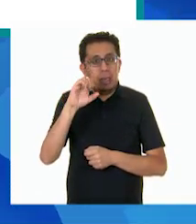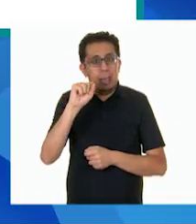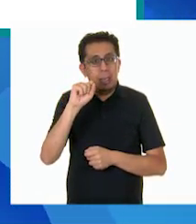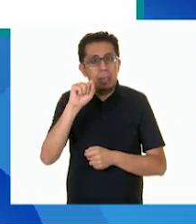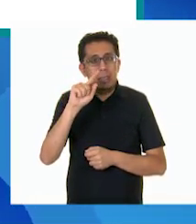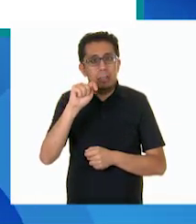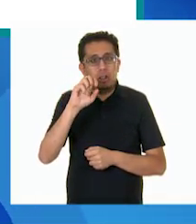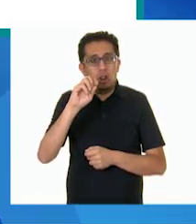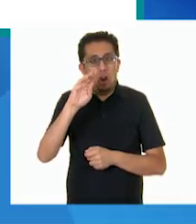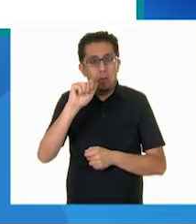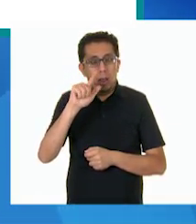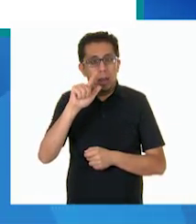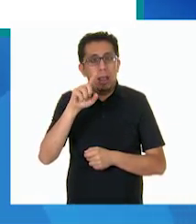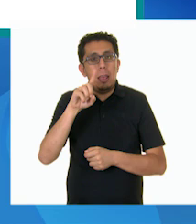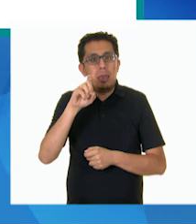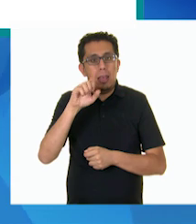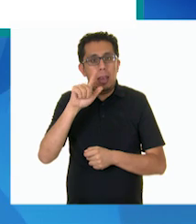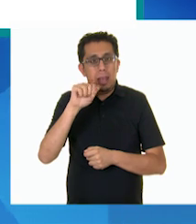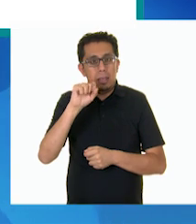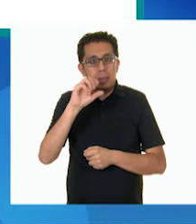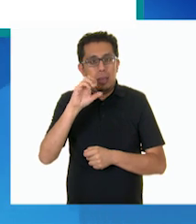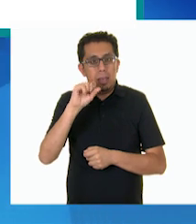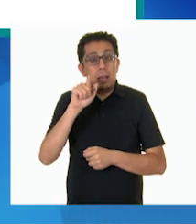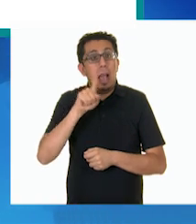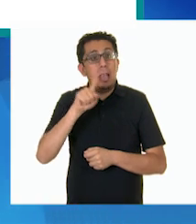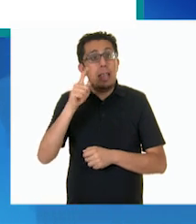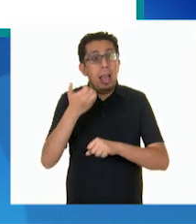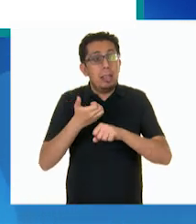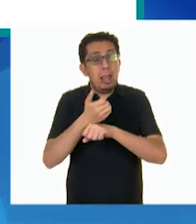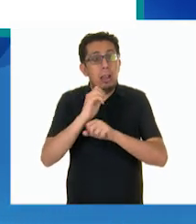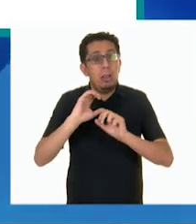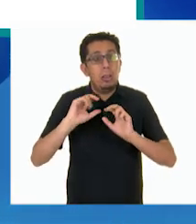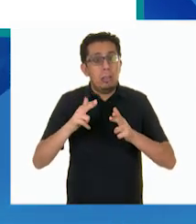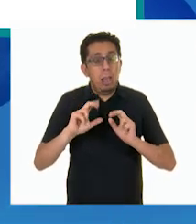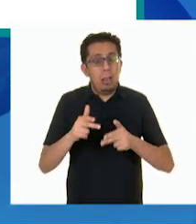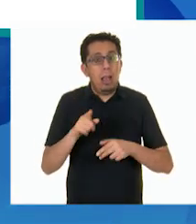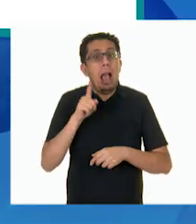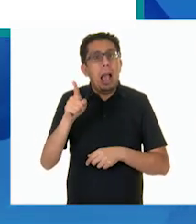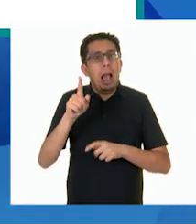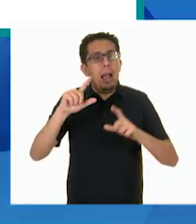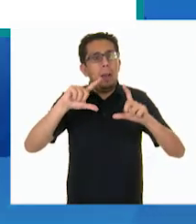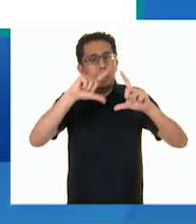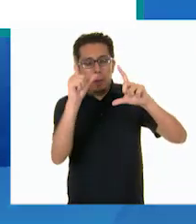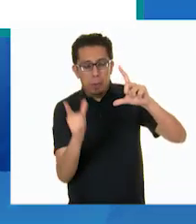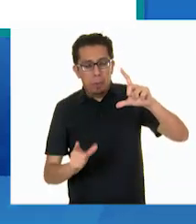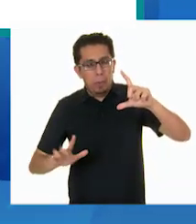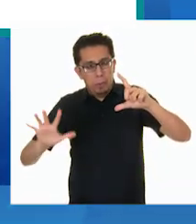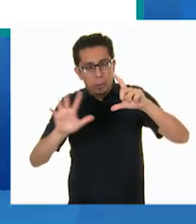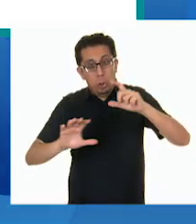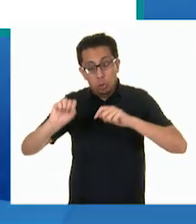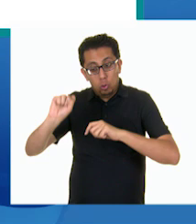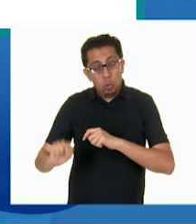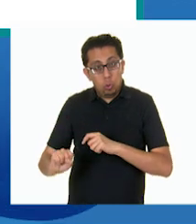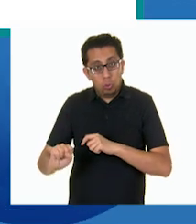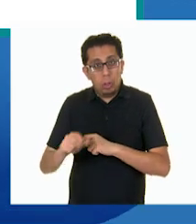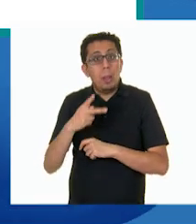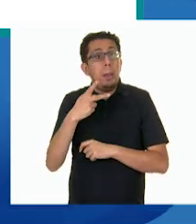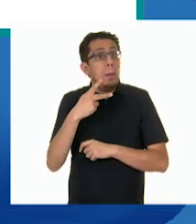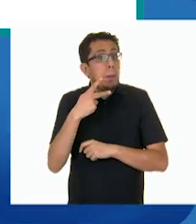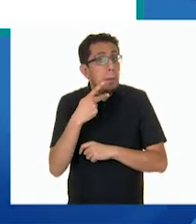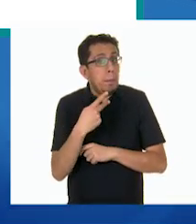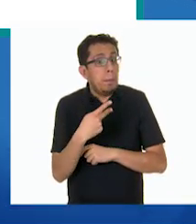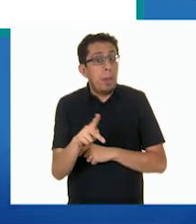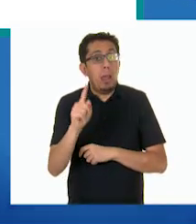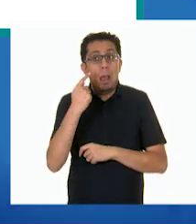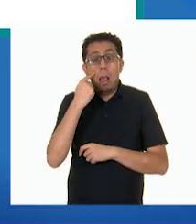en Chiapas. San Cristóbal de las Casas, en Chiapas. ¡Ay, esto es en la parte sur de nuestro país, maestro! Pero si te fijas, las temperaturas